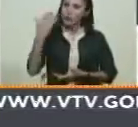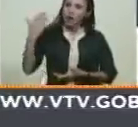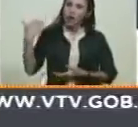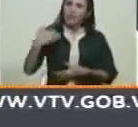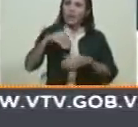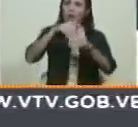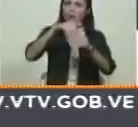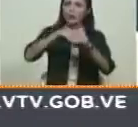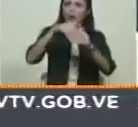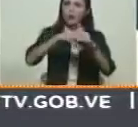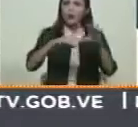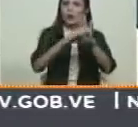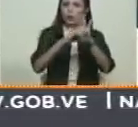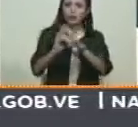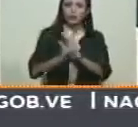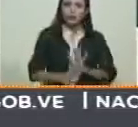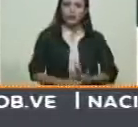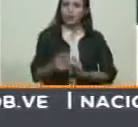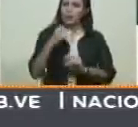asamblea nacional constituyente